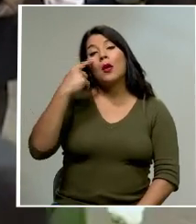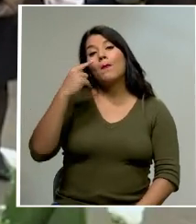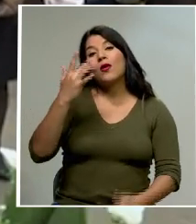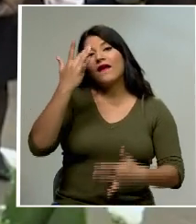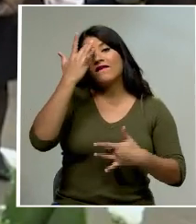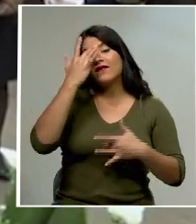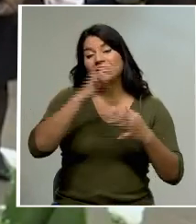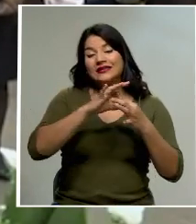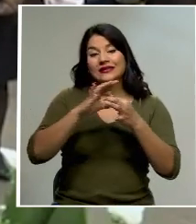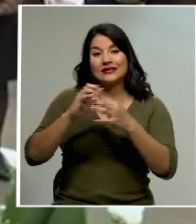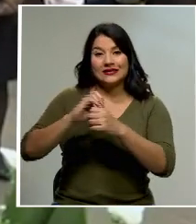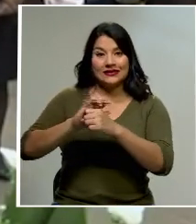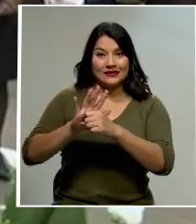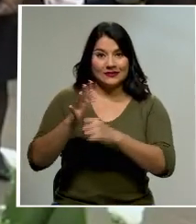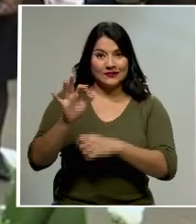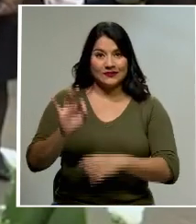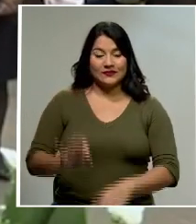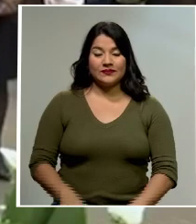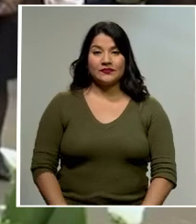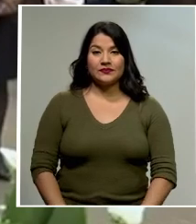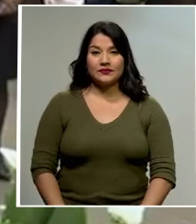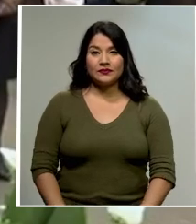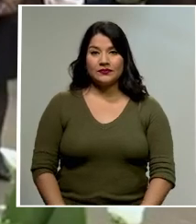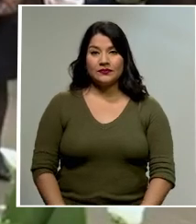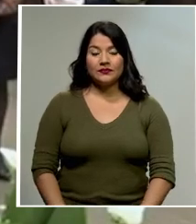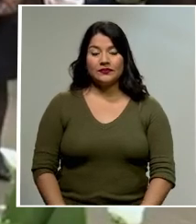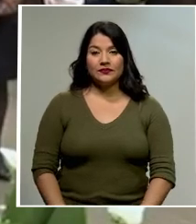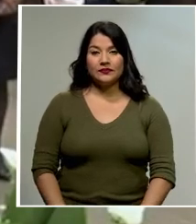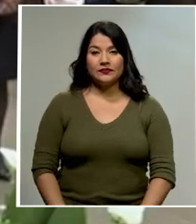enfermedad en el legislador.